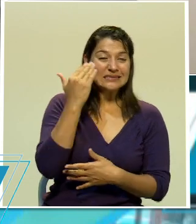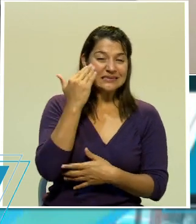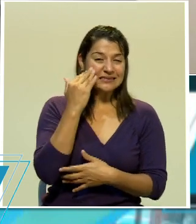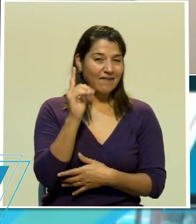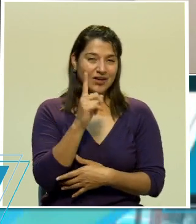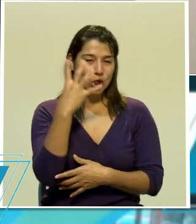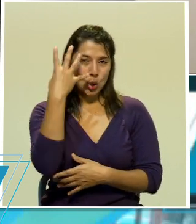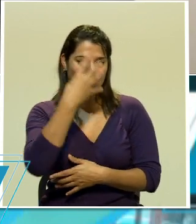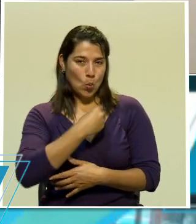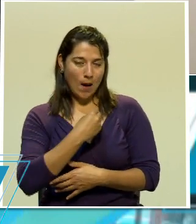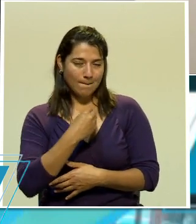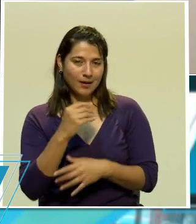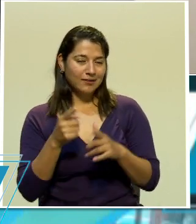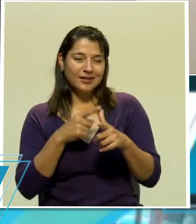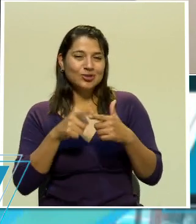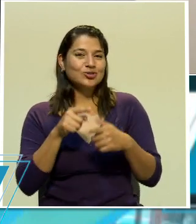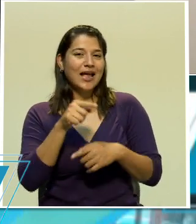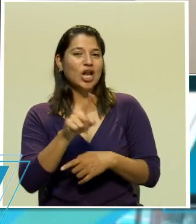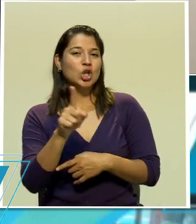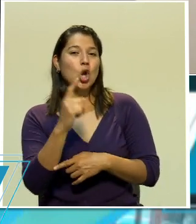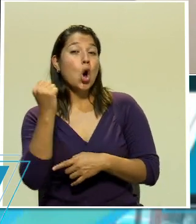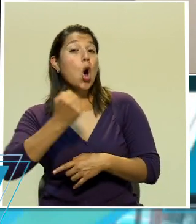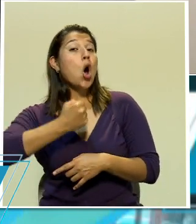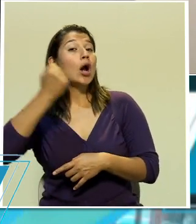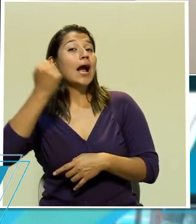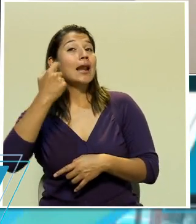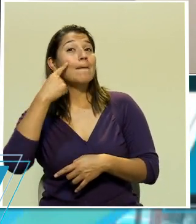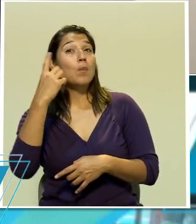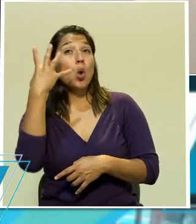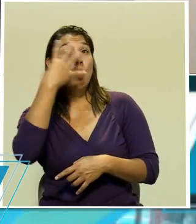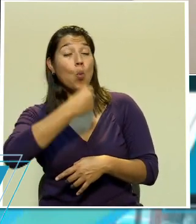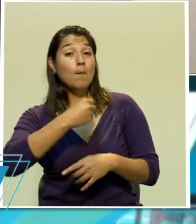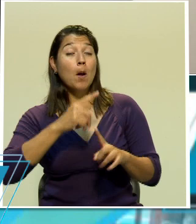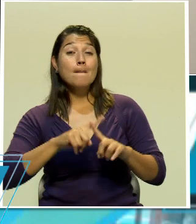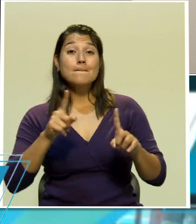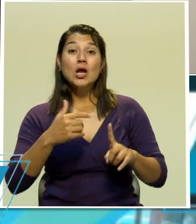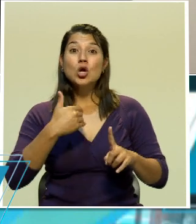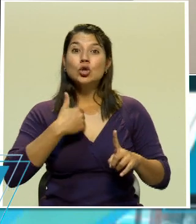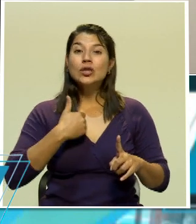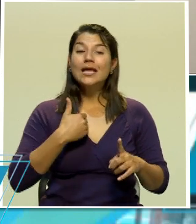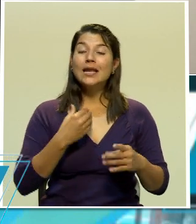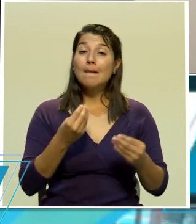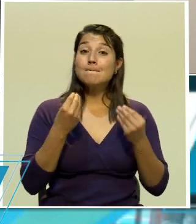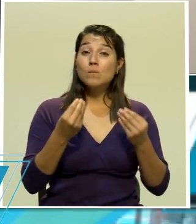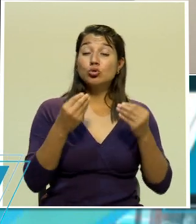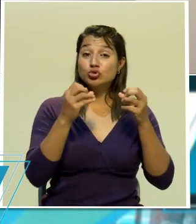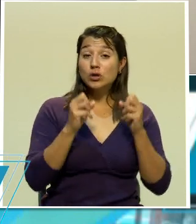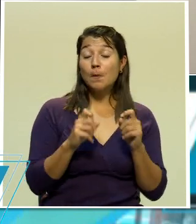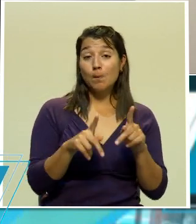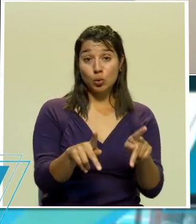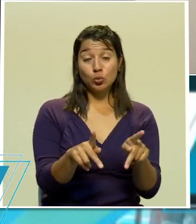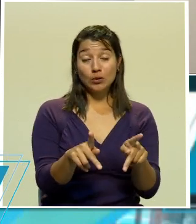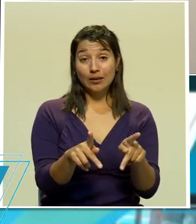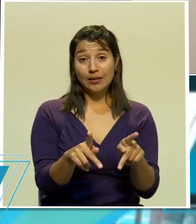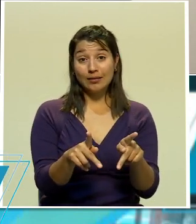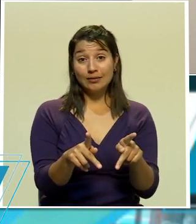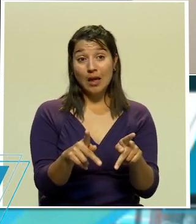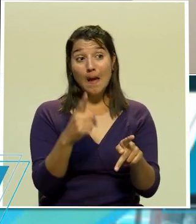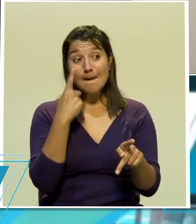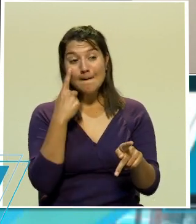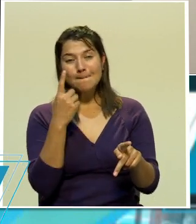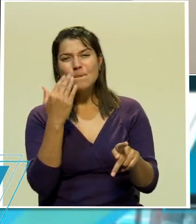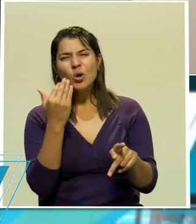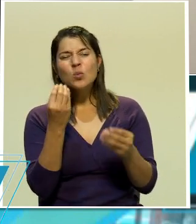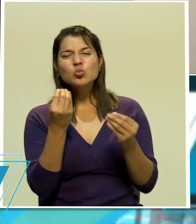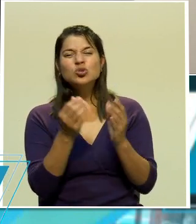guapo, no va a ganar por guapo, pero tiene muy buenas posibilidades de